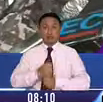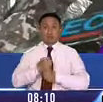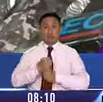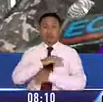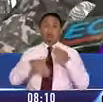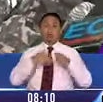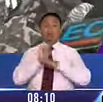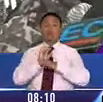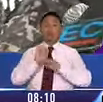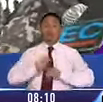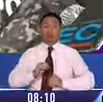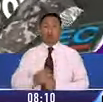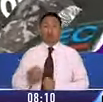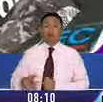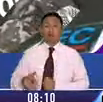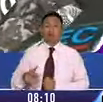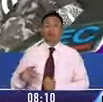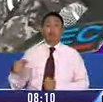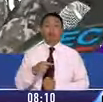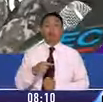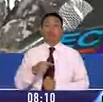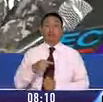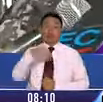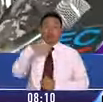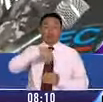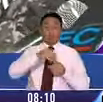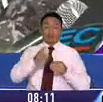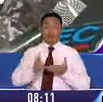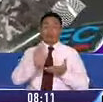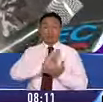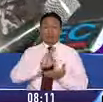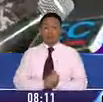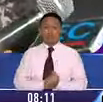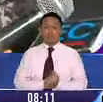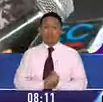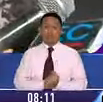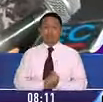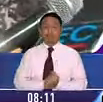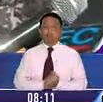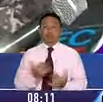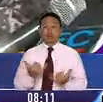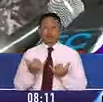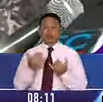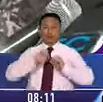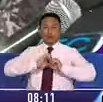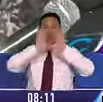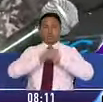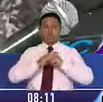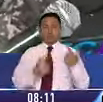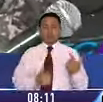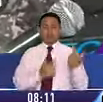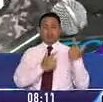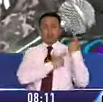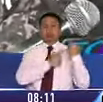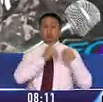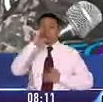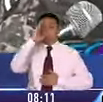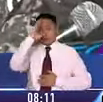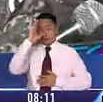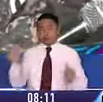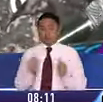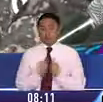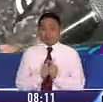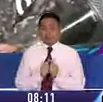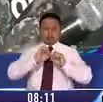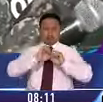y también en el recinto legislativo. El pronunciamiento que ha hecho esta mañana las Fuerzas Armadas y la Policía Nacional ha sido muy